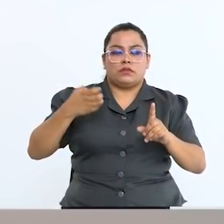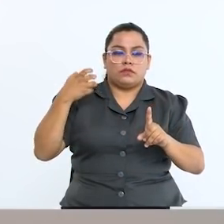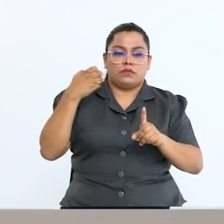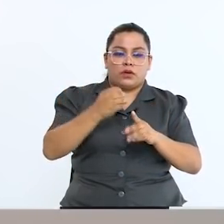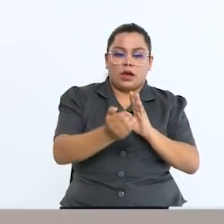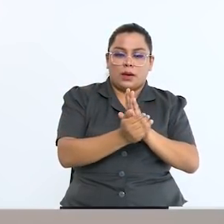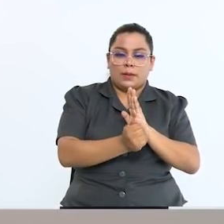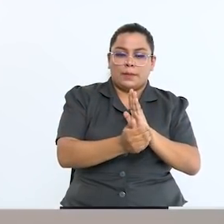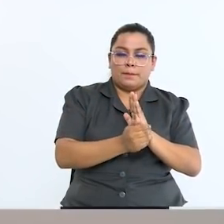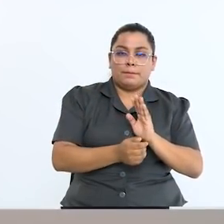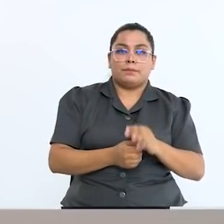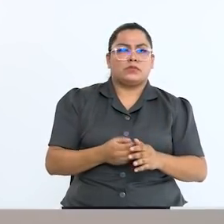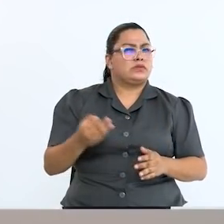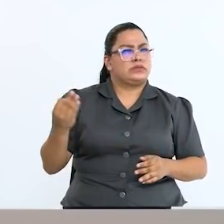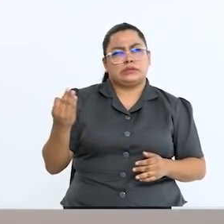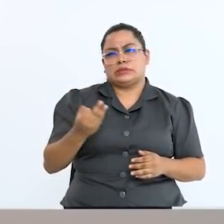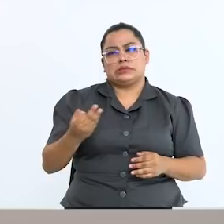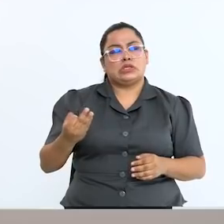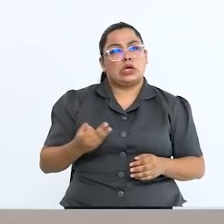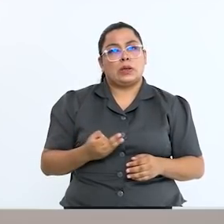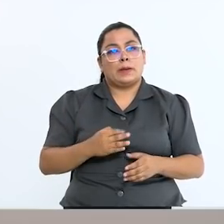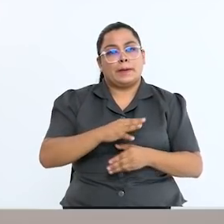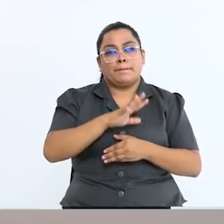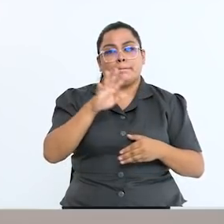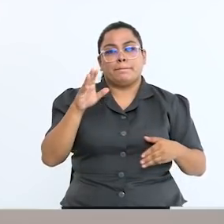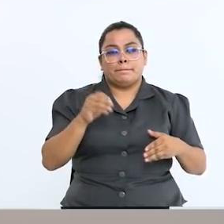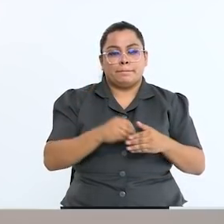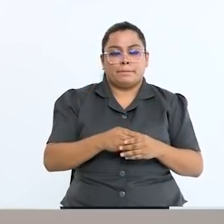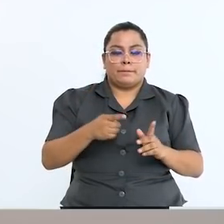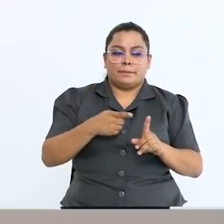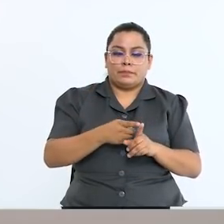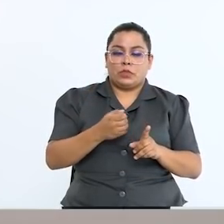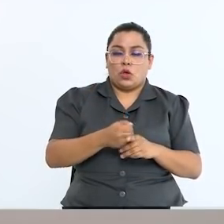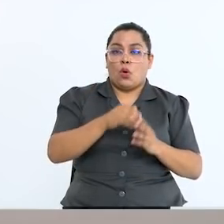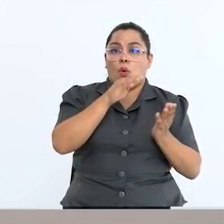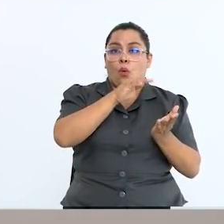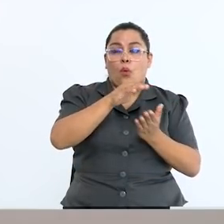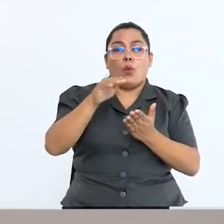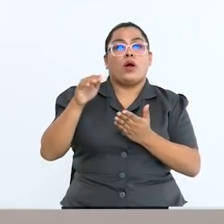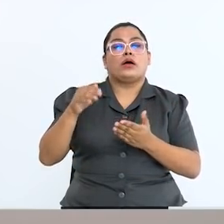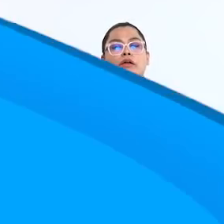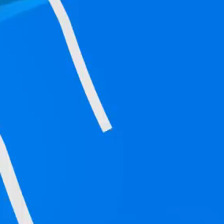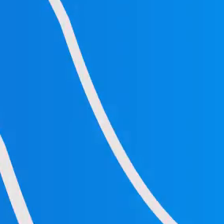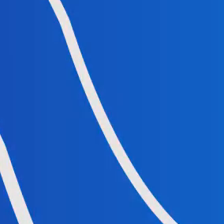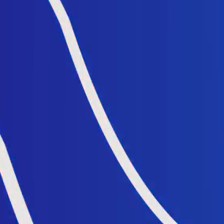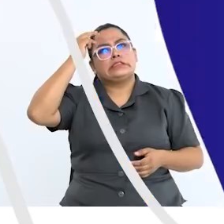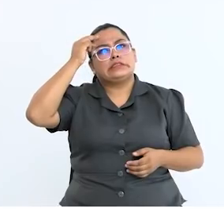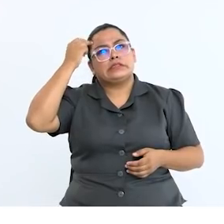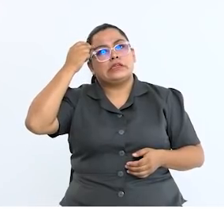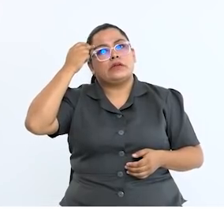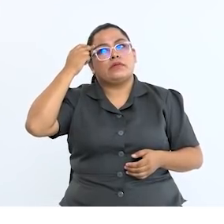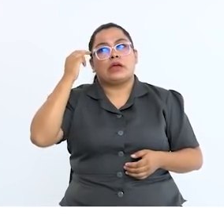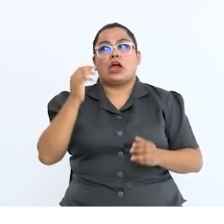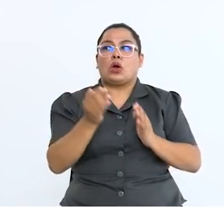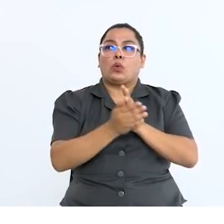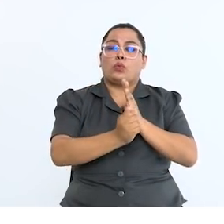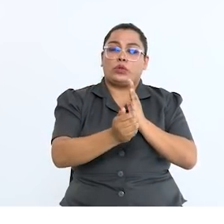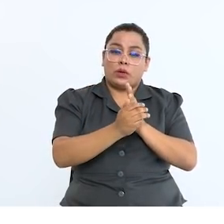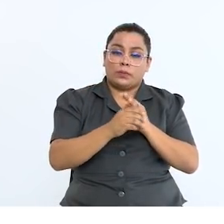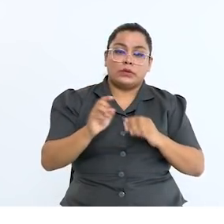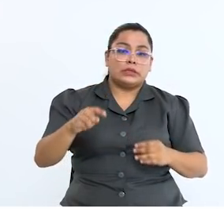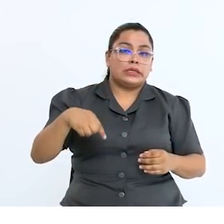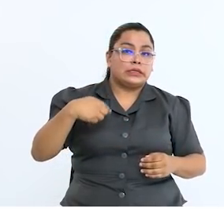por competencias. Ya no es necesario incorporar objetivos por unidad. ¿Qué quiere decir esto? Que en